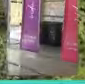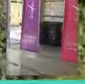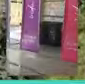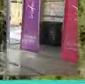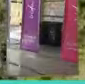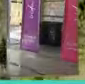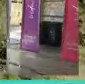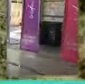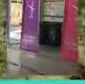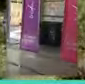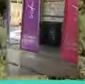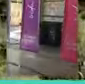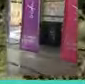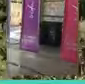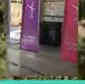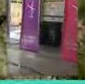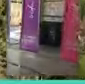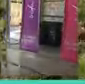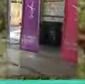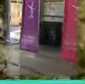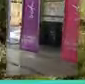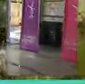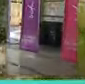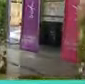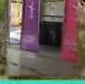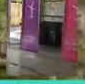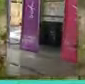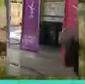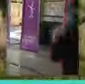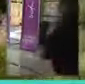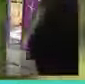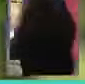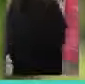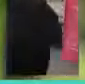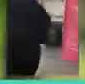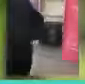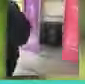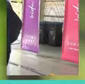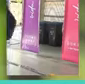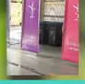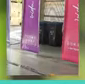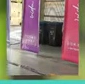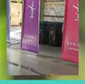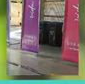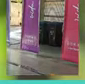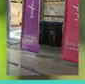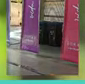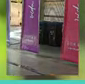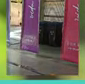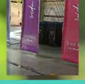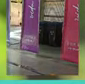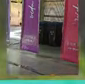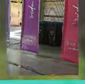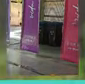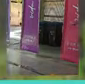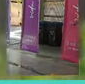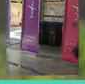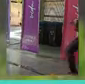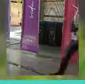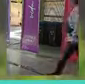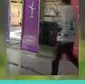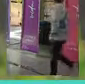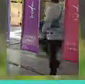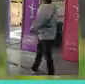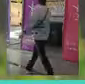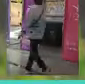el construir viviendas sociales y un bosque nativo, natural para la comuna, es muy beneficioso